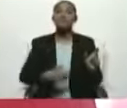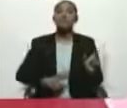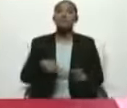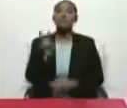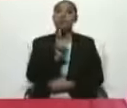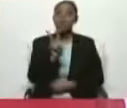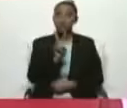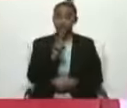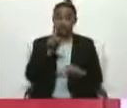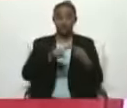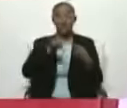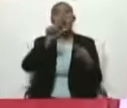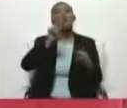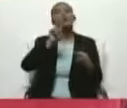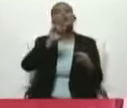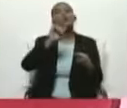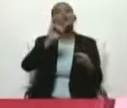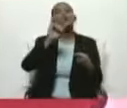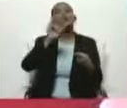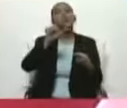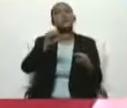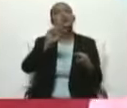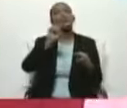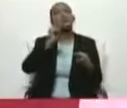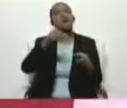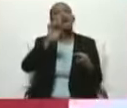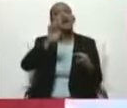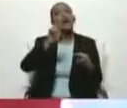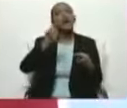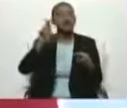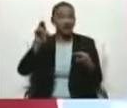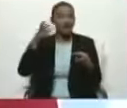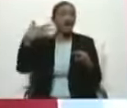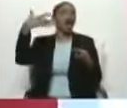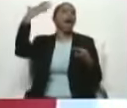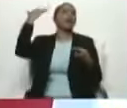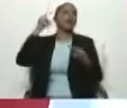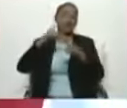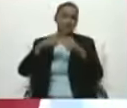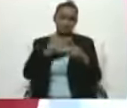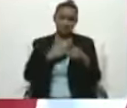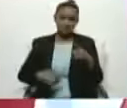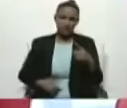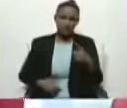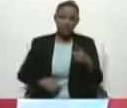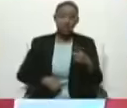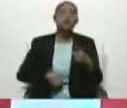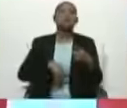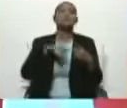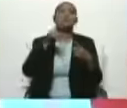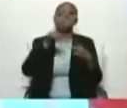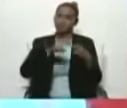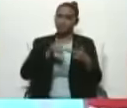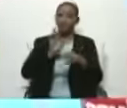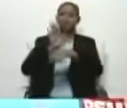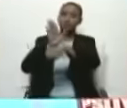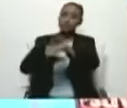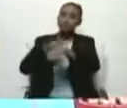A Luis Herrera Campín, muchachos, muchachas. Porque Luis Herrera tuvo la osadía, alguien lo aconsejó que quitara las